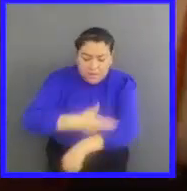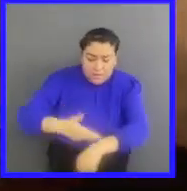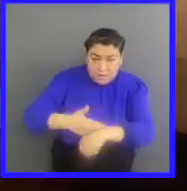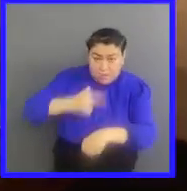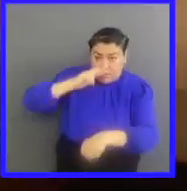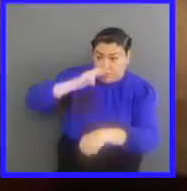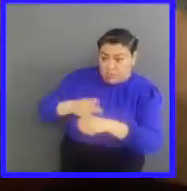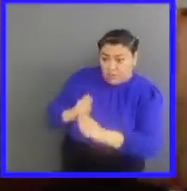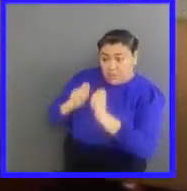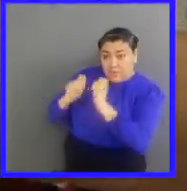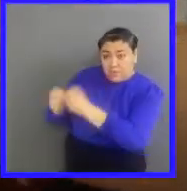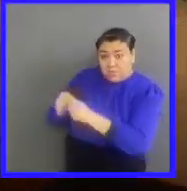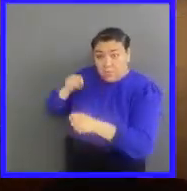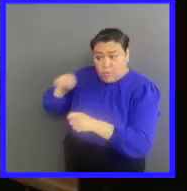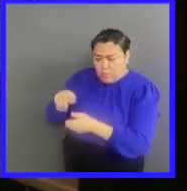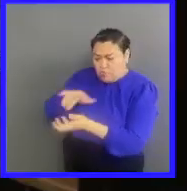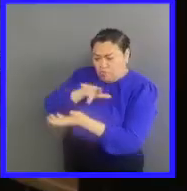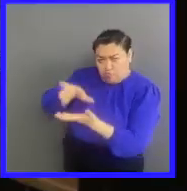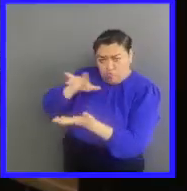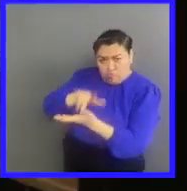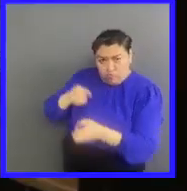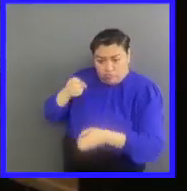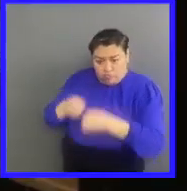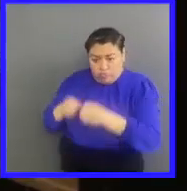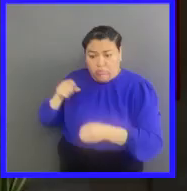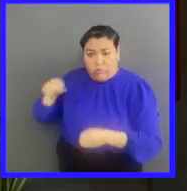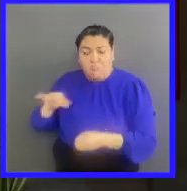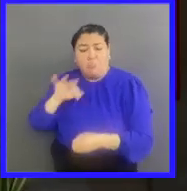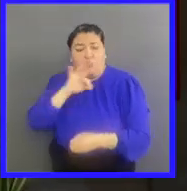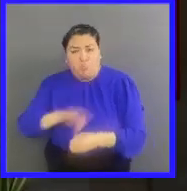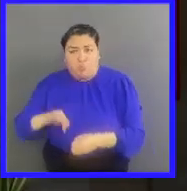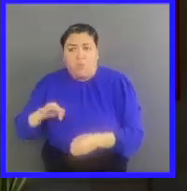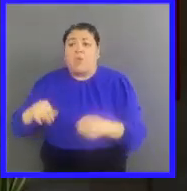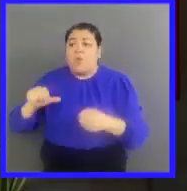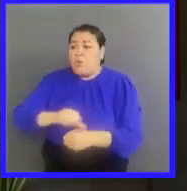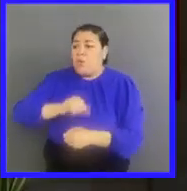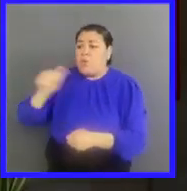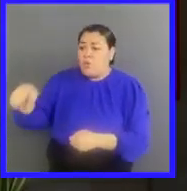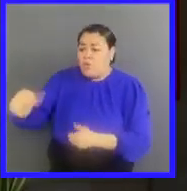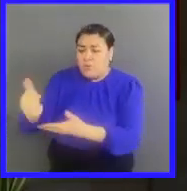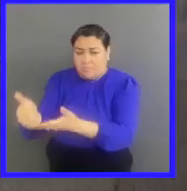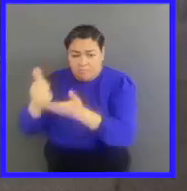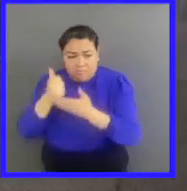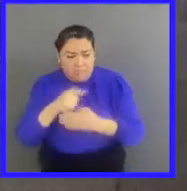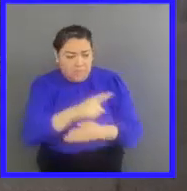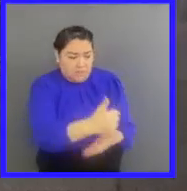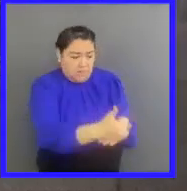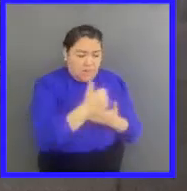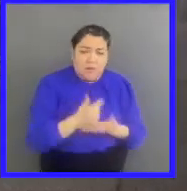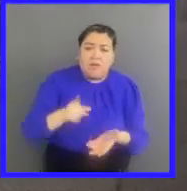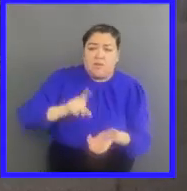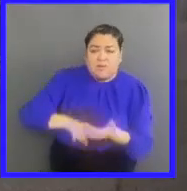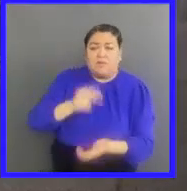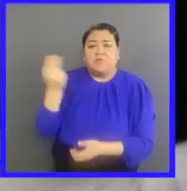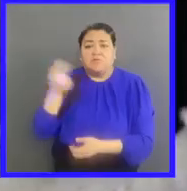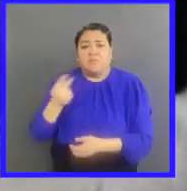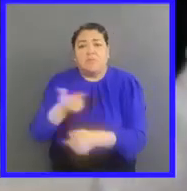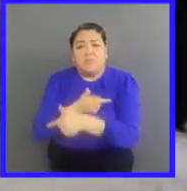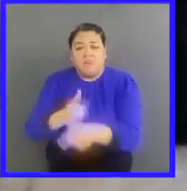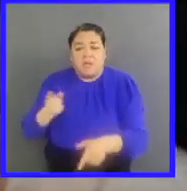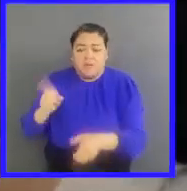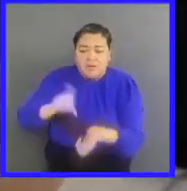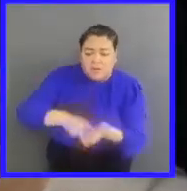a la función jurisdiccional, puede apoyarse de la estructura orgánica y ocupacional necesarias para el buen servicio del